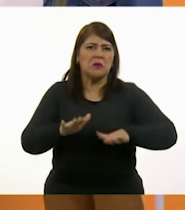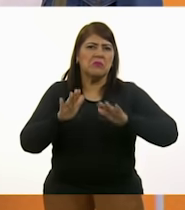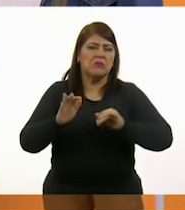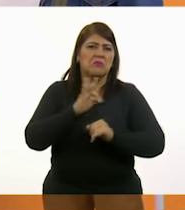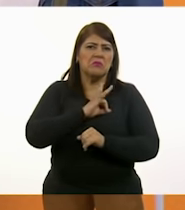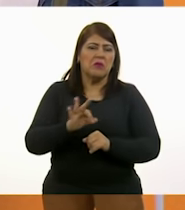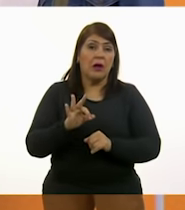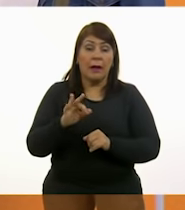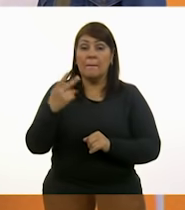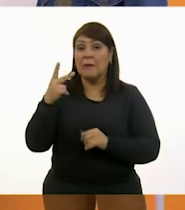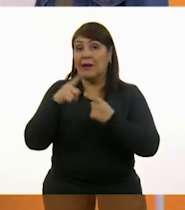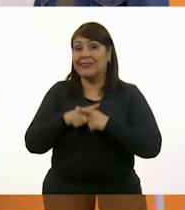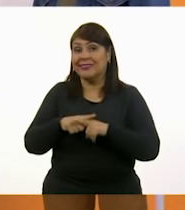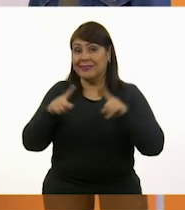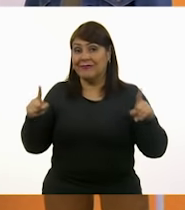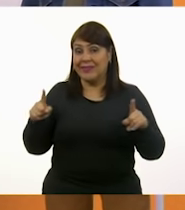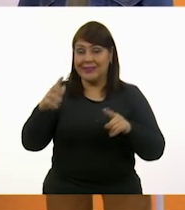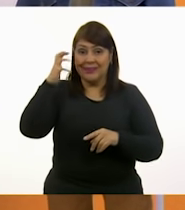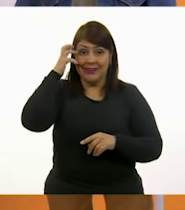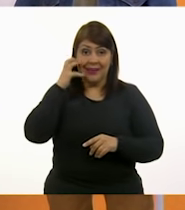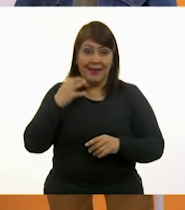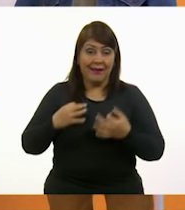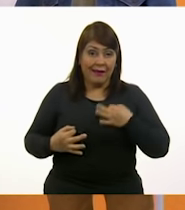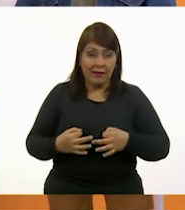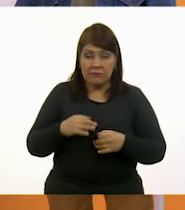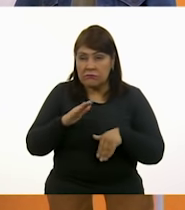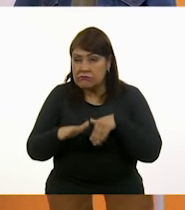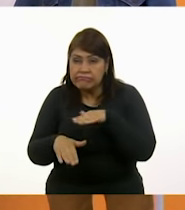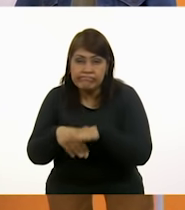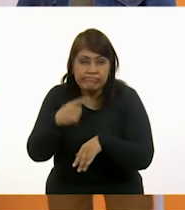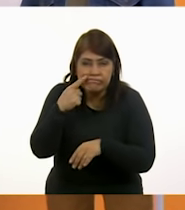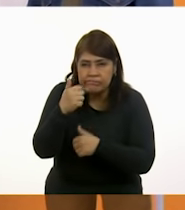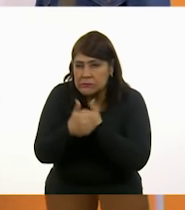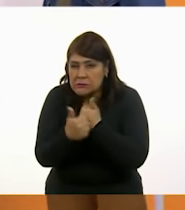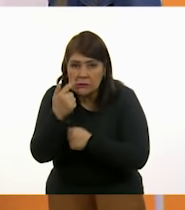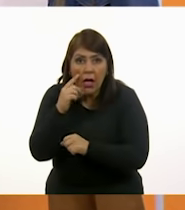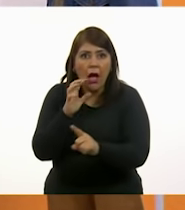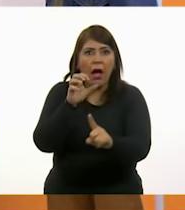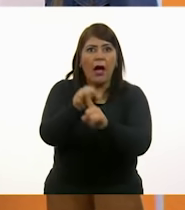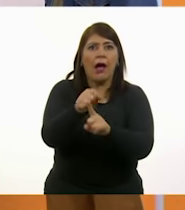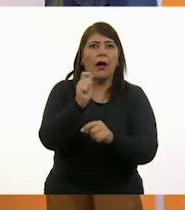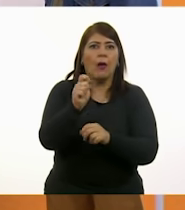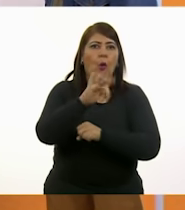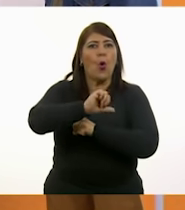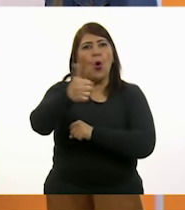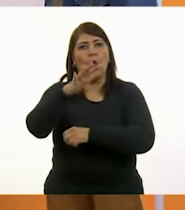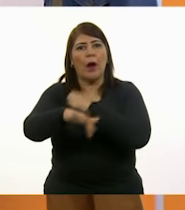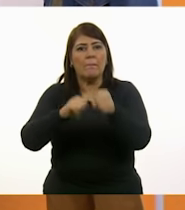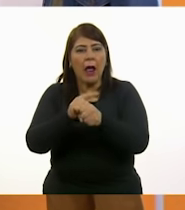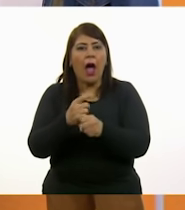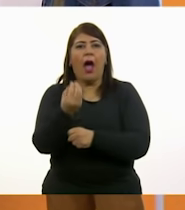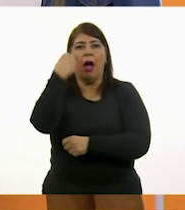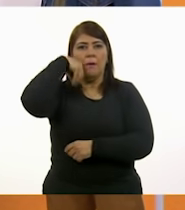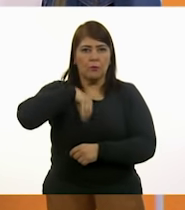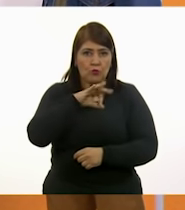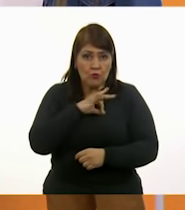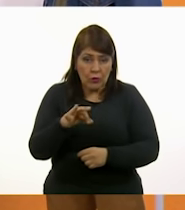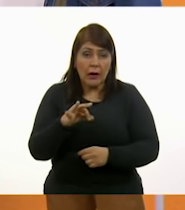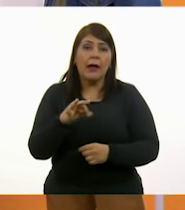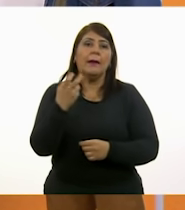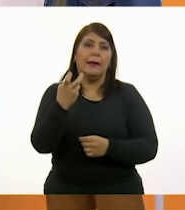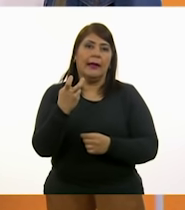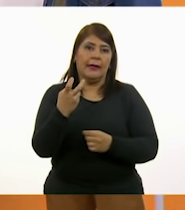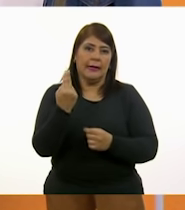el leopardo tiene que buscar sus presas para poder comer Y por lo tanto, su cuerpo está adaptado para ser